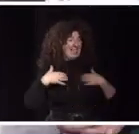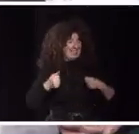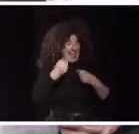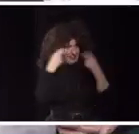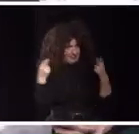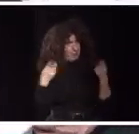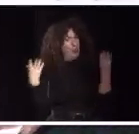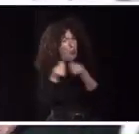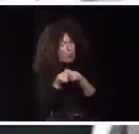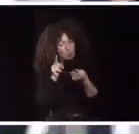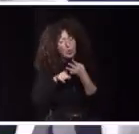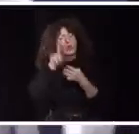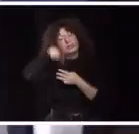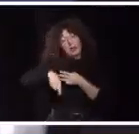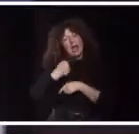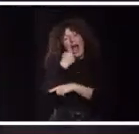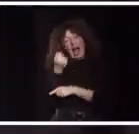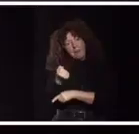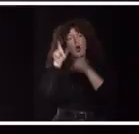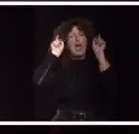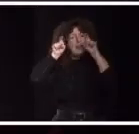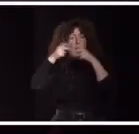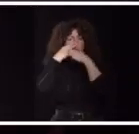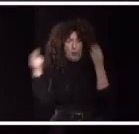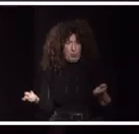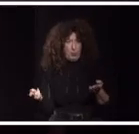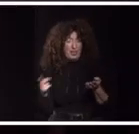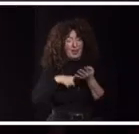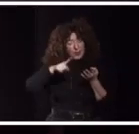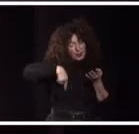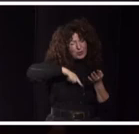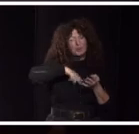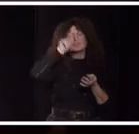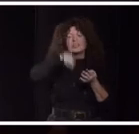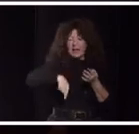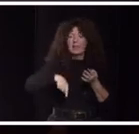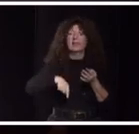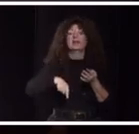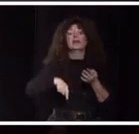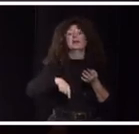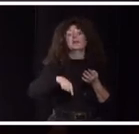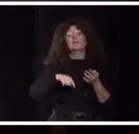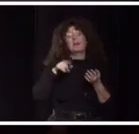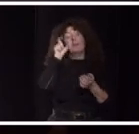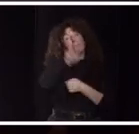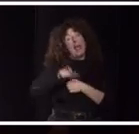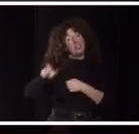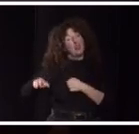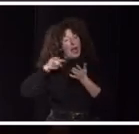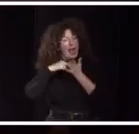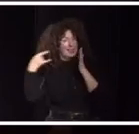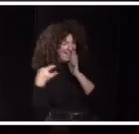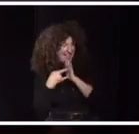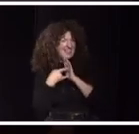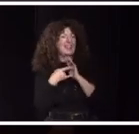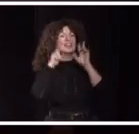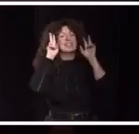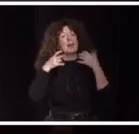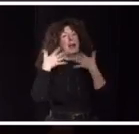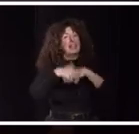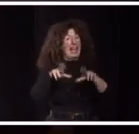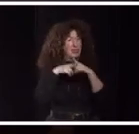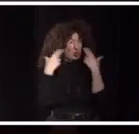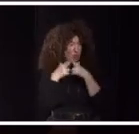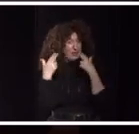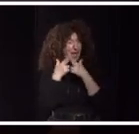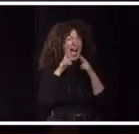Hemos estado apoyando a la educación pública. Hemos estado también con el personal técnico de integración social que está en